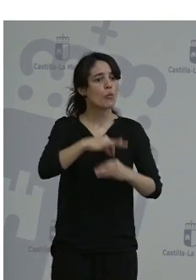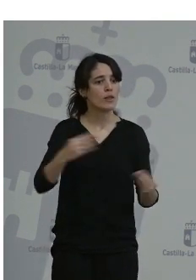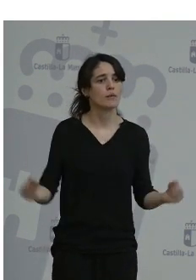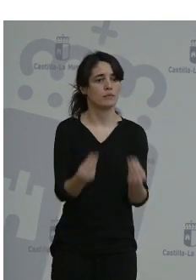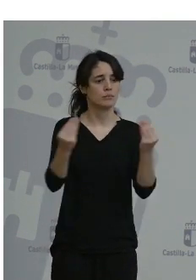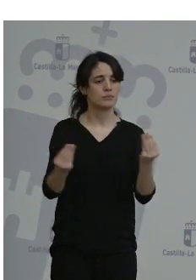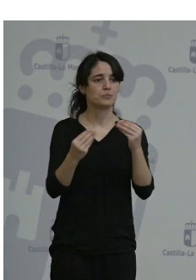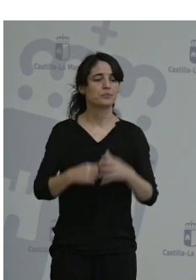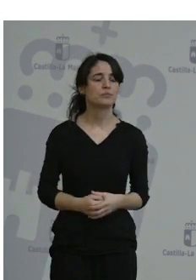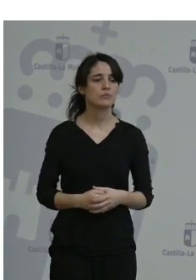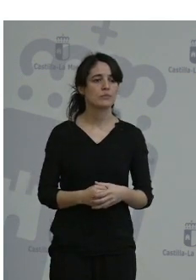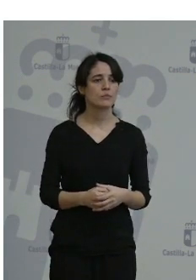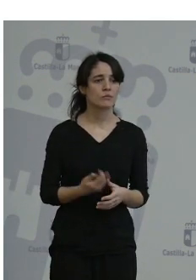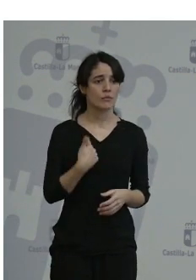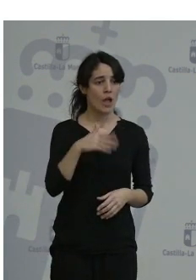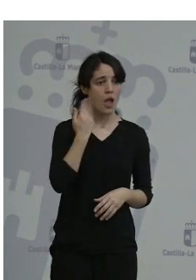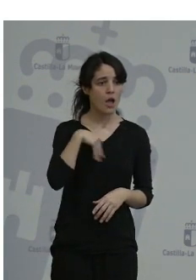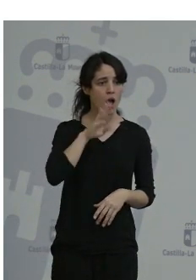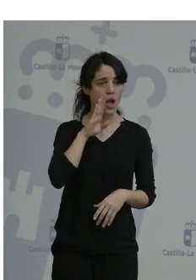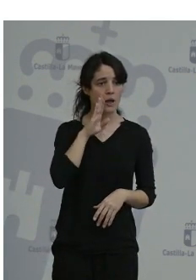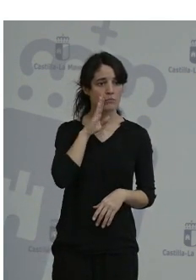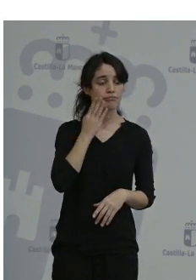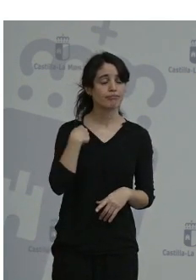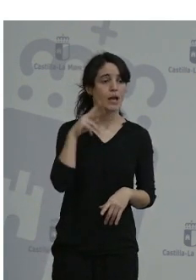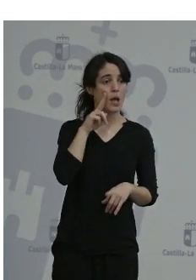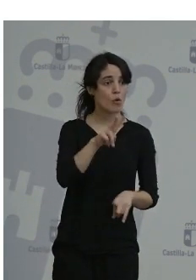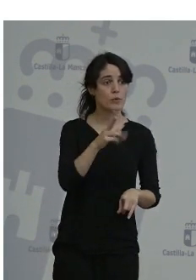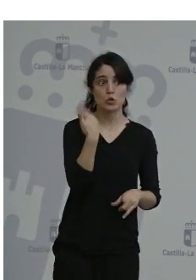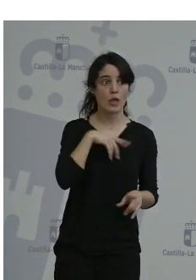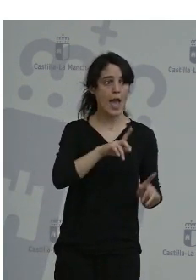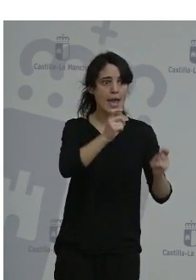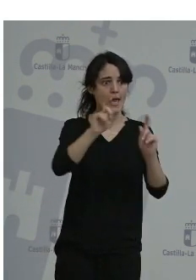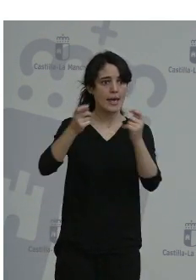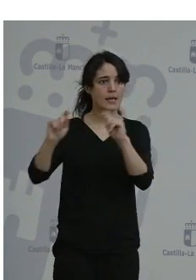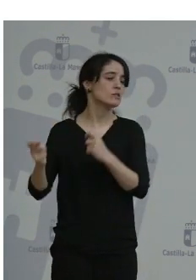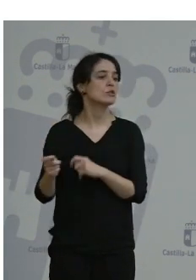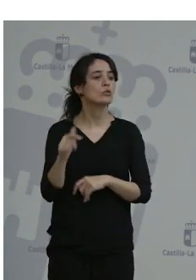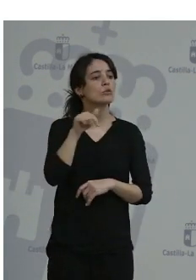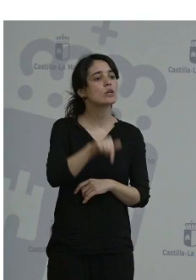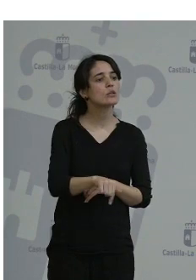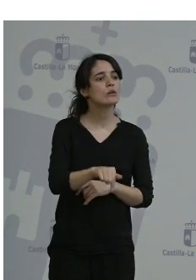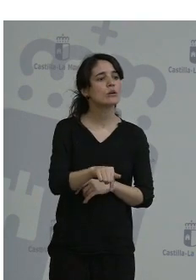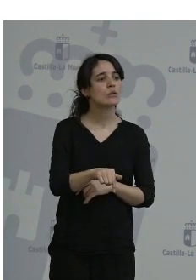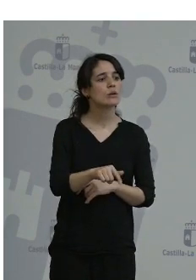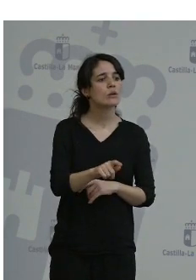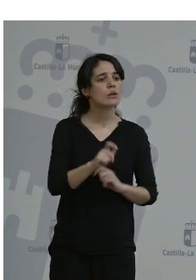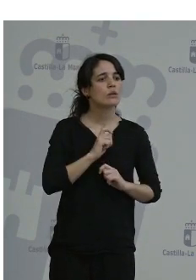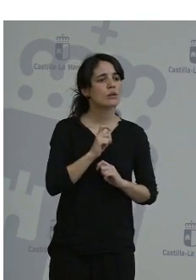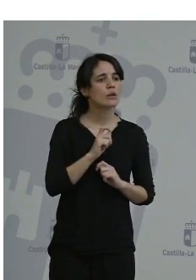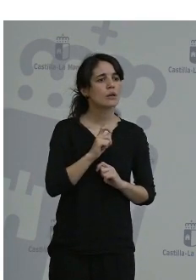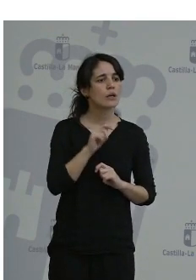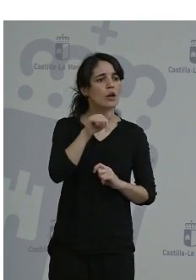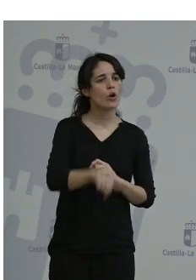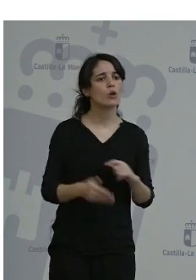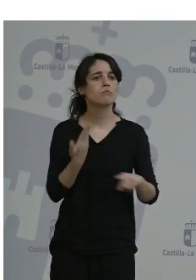convocatorias hemos visto éxitos y eso nos hace, y quiero poneros aquí encima de la mesa, convocatorias que vamos a